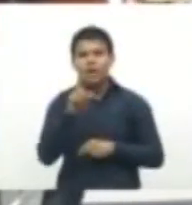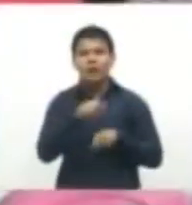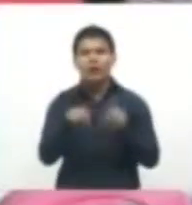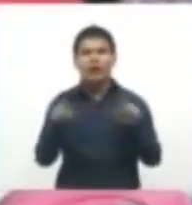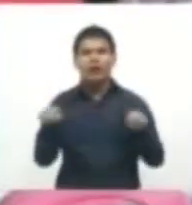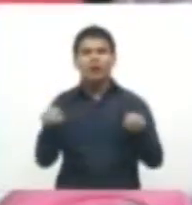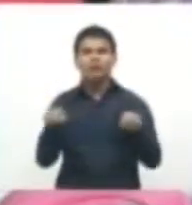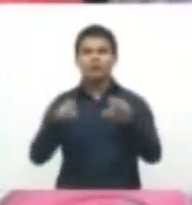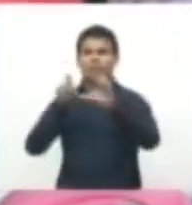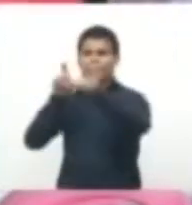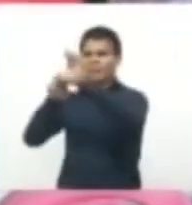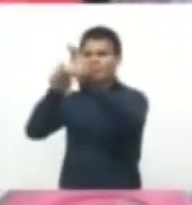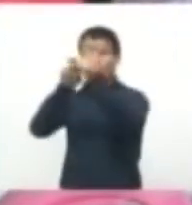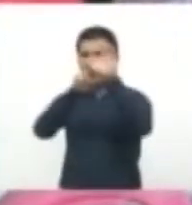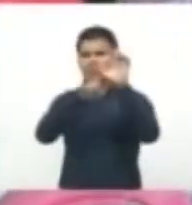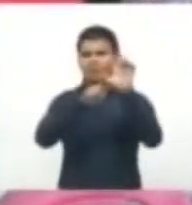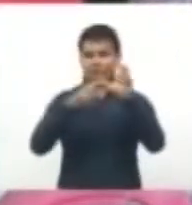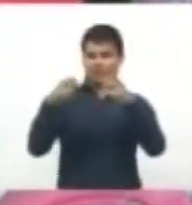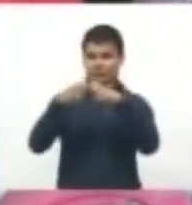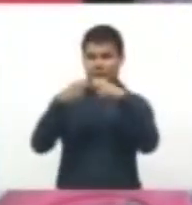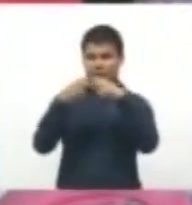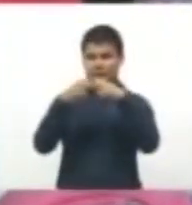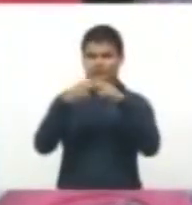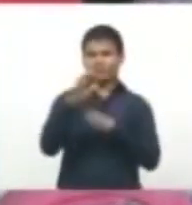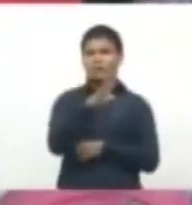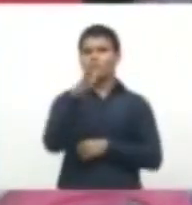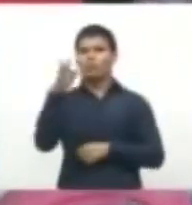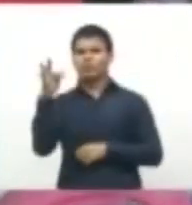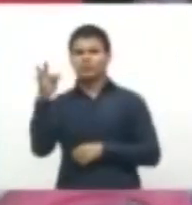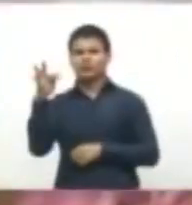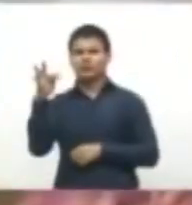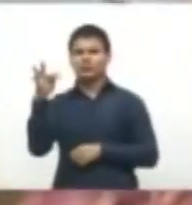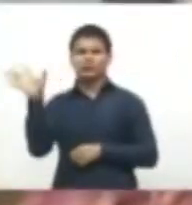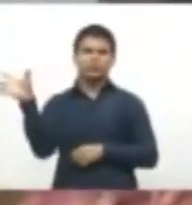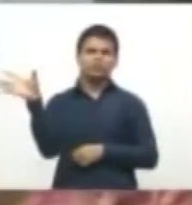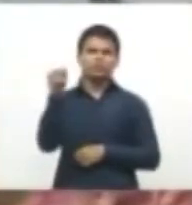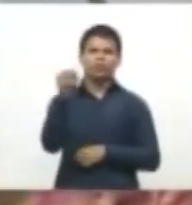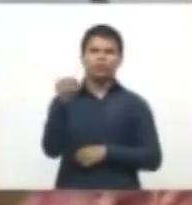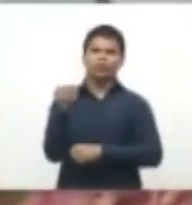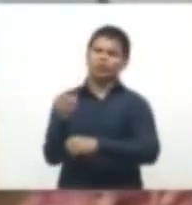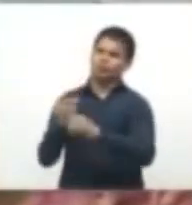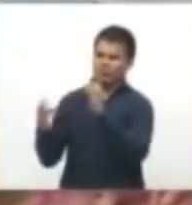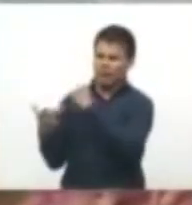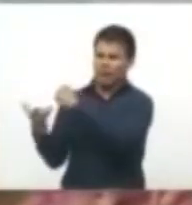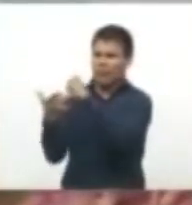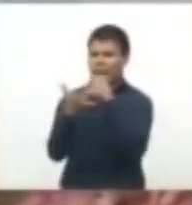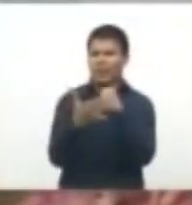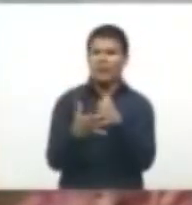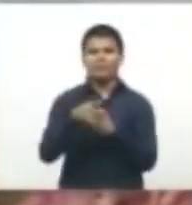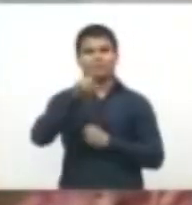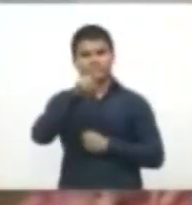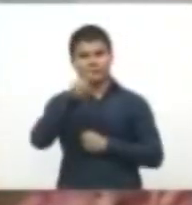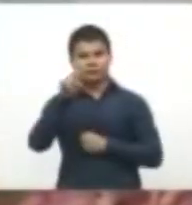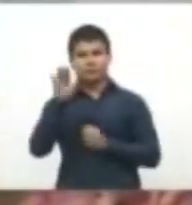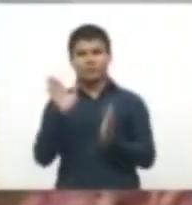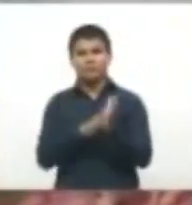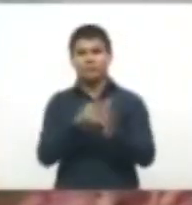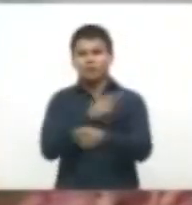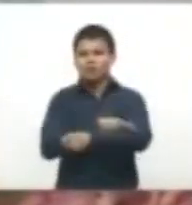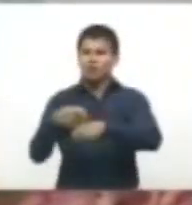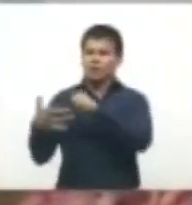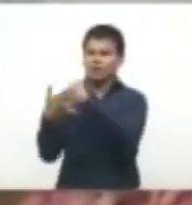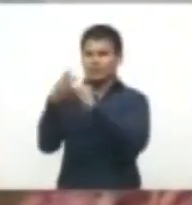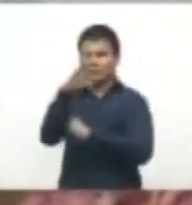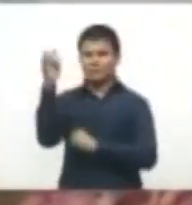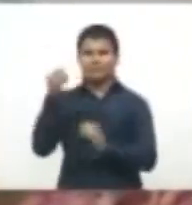le adeudan a Electricaribe la suma de 196 millones de pesos. JJ Verbel, las noticias, un